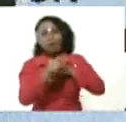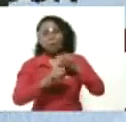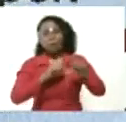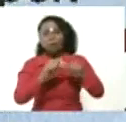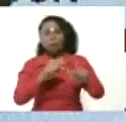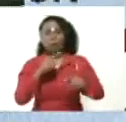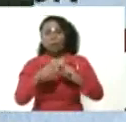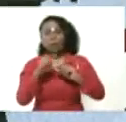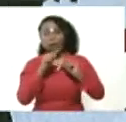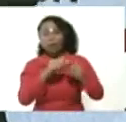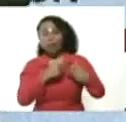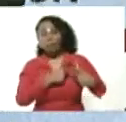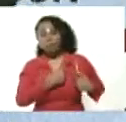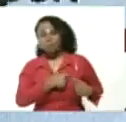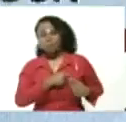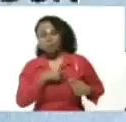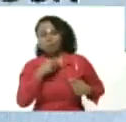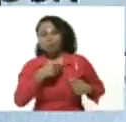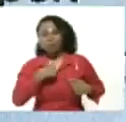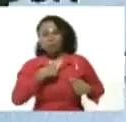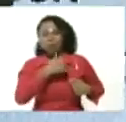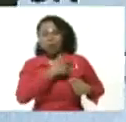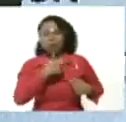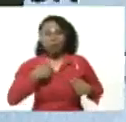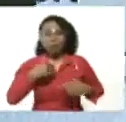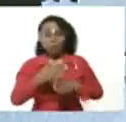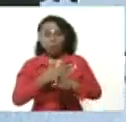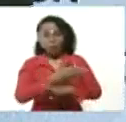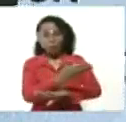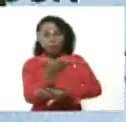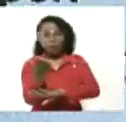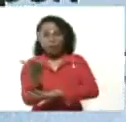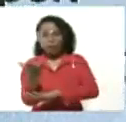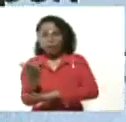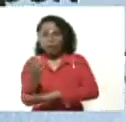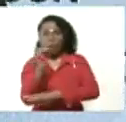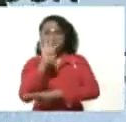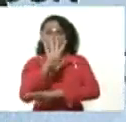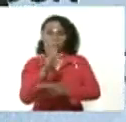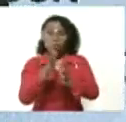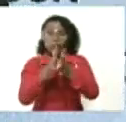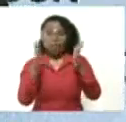es el corazón de lo que quería compartir con ustedes, cuatro grandes ideas.